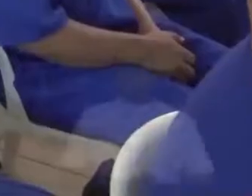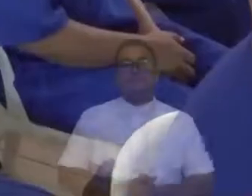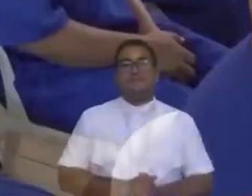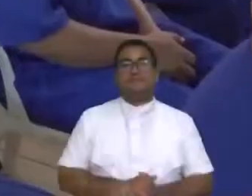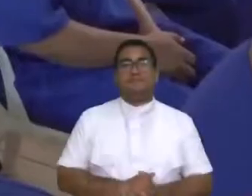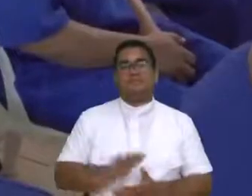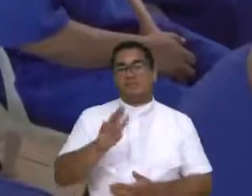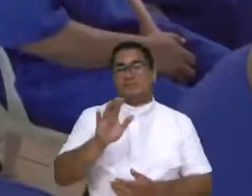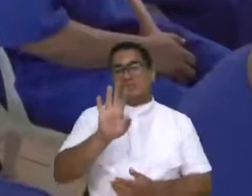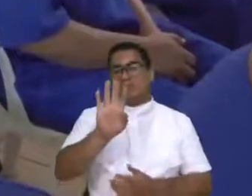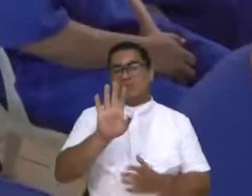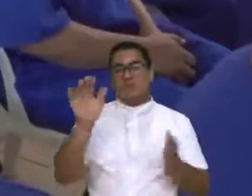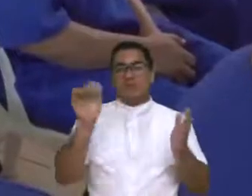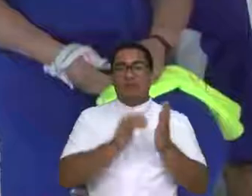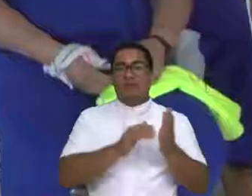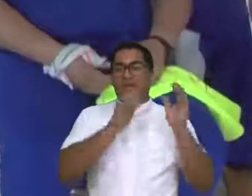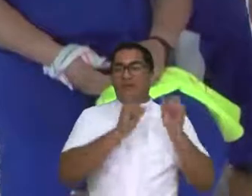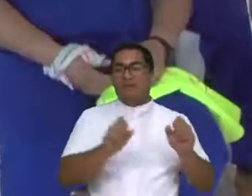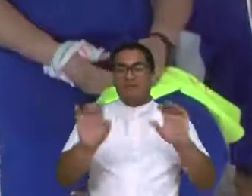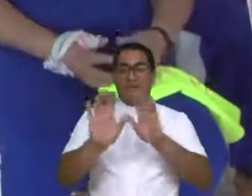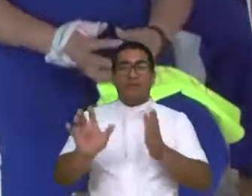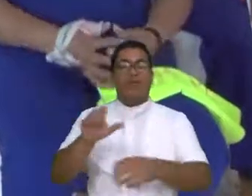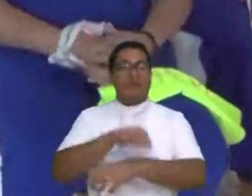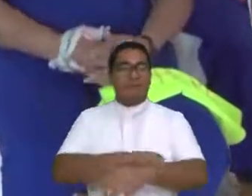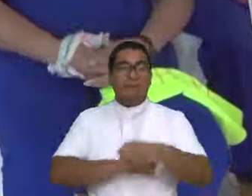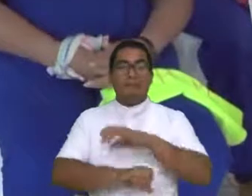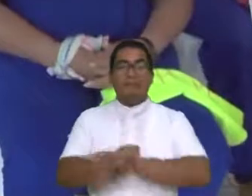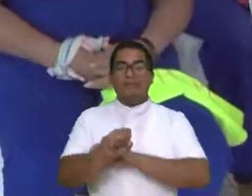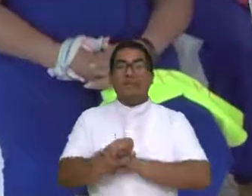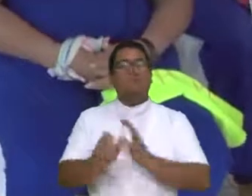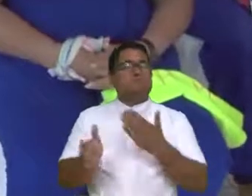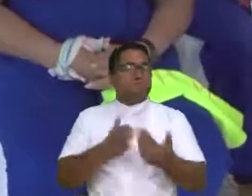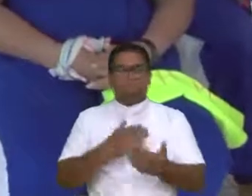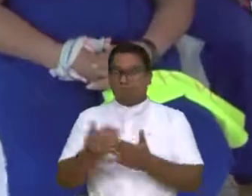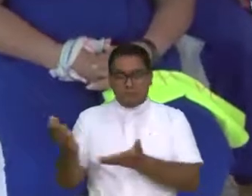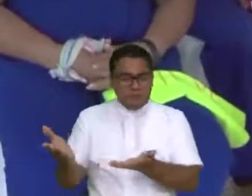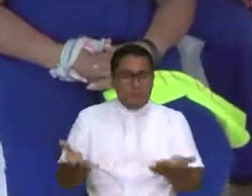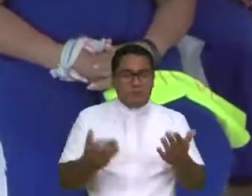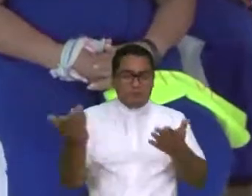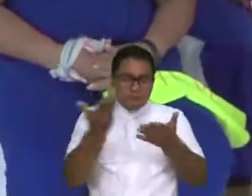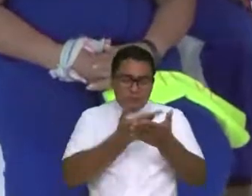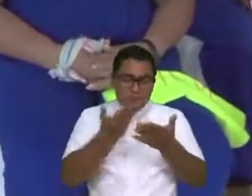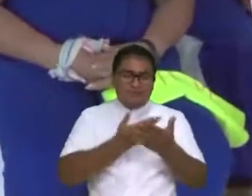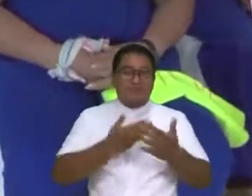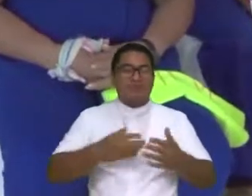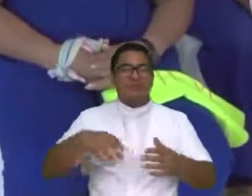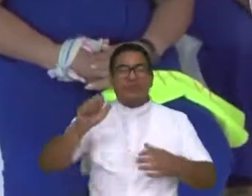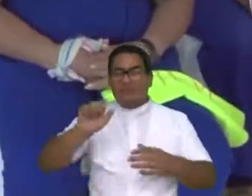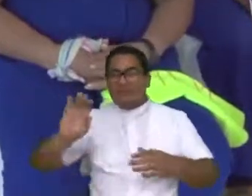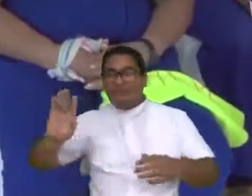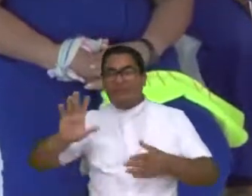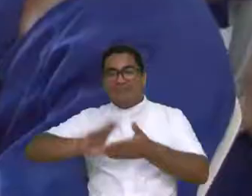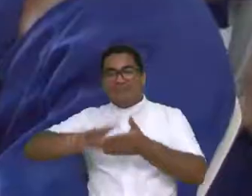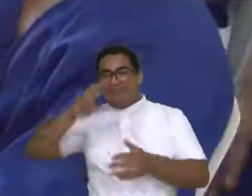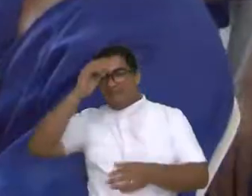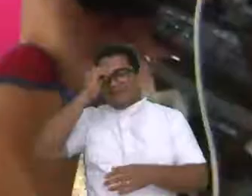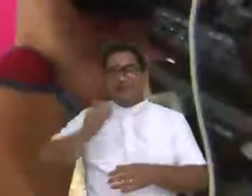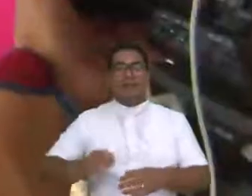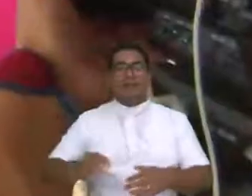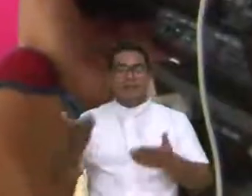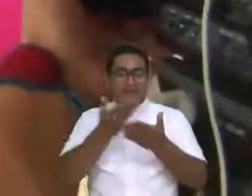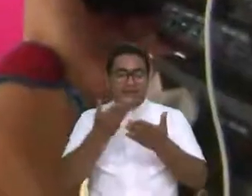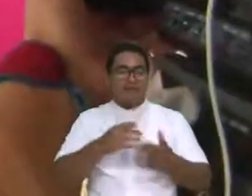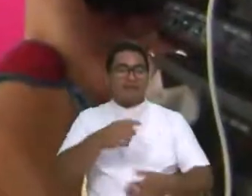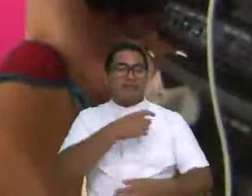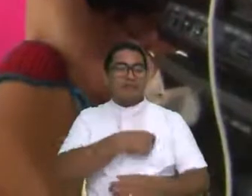Casi 4.000 presos y presas se han integrado a procesos de alfabetización, educación regular y universitaria en todos los centros penitenciarios